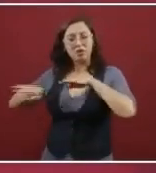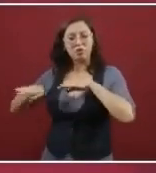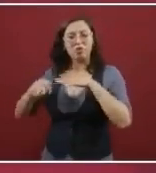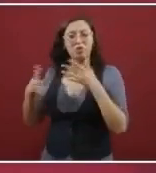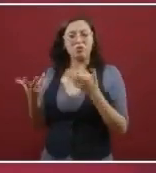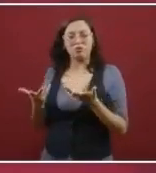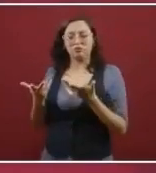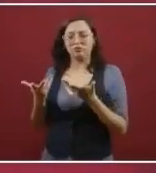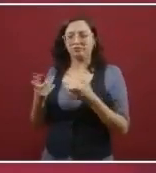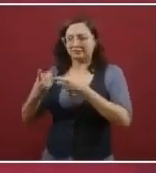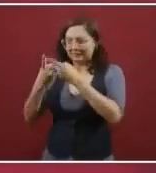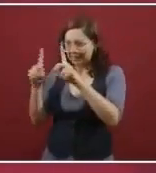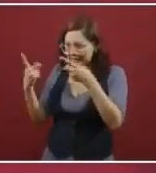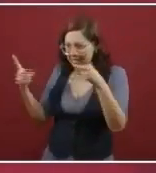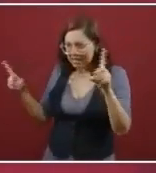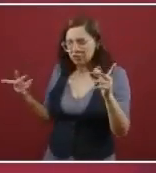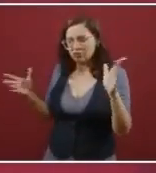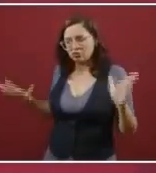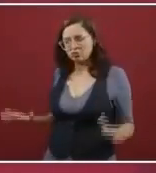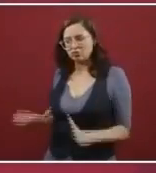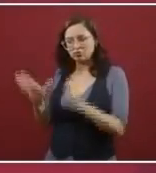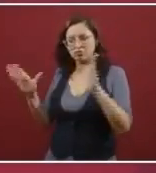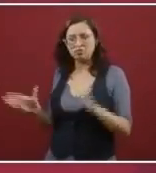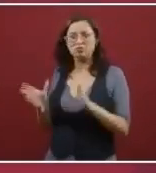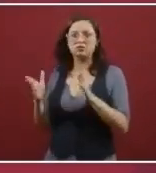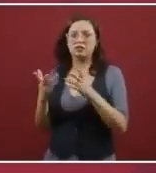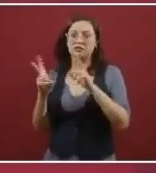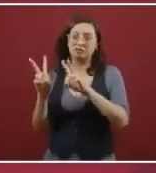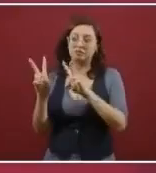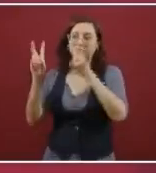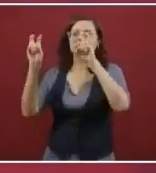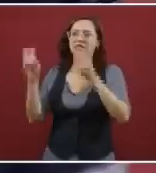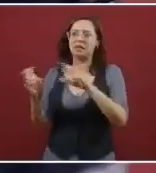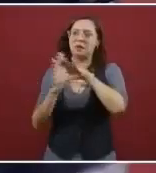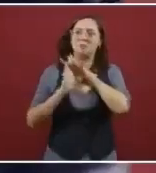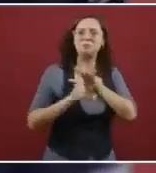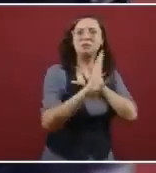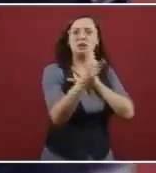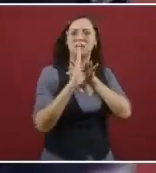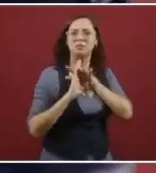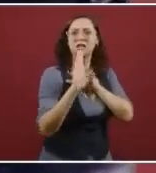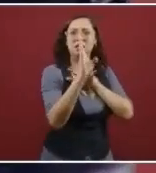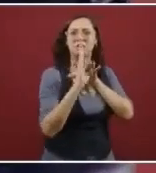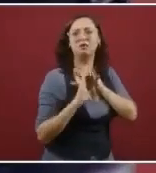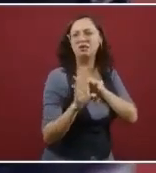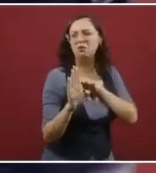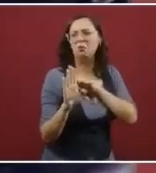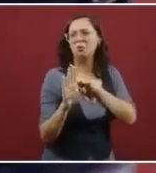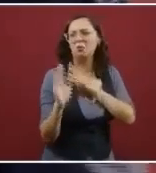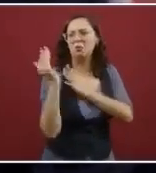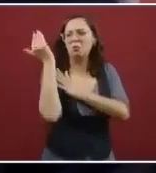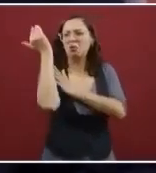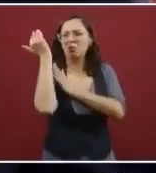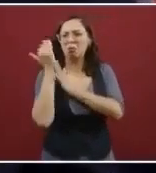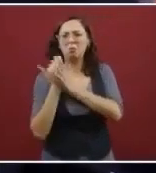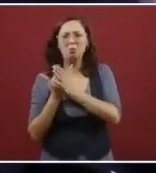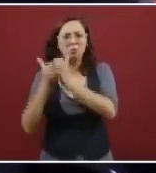de esa manera atemperar el problema o el fenómeno migratorio.